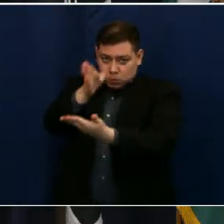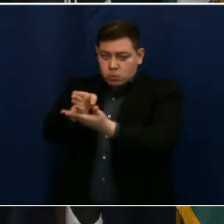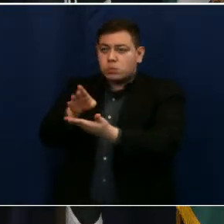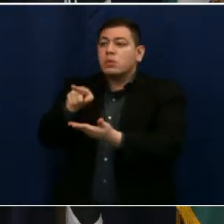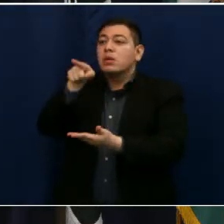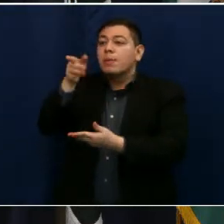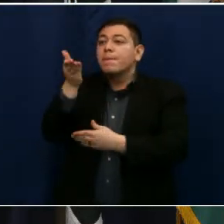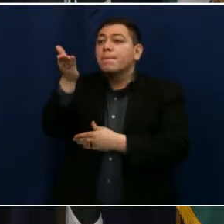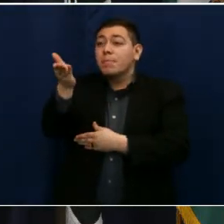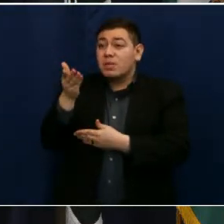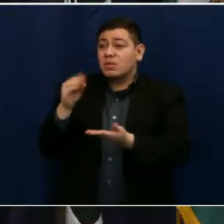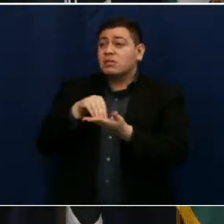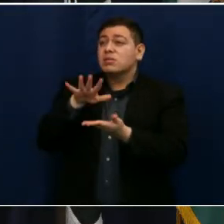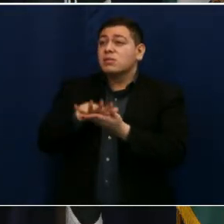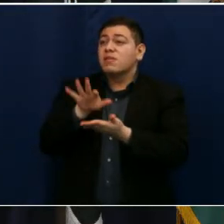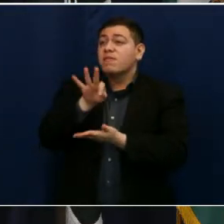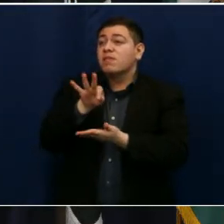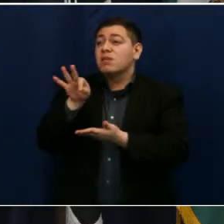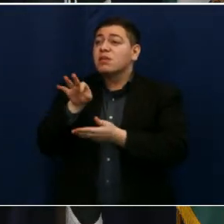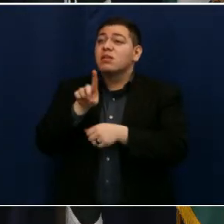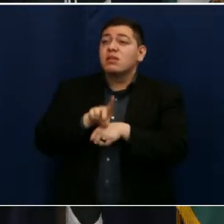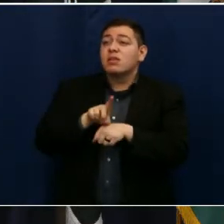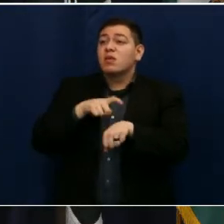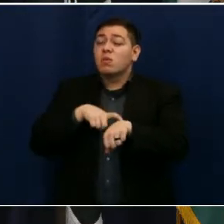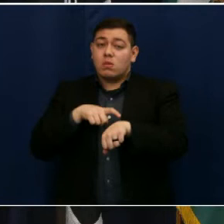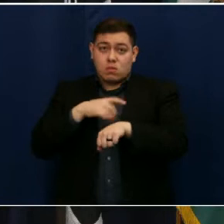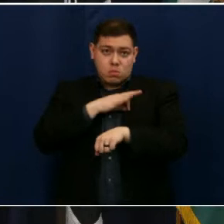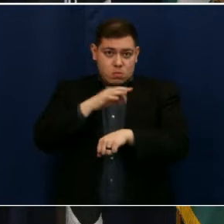es que estamos trabajando con las